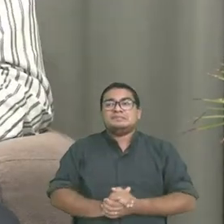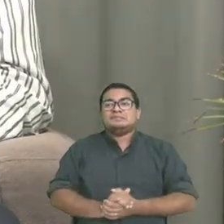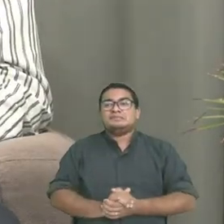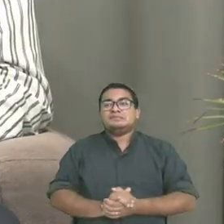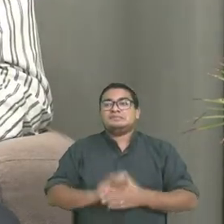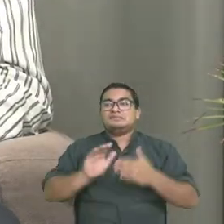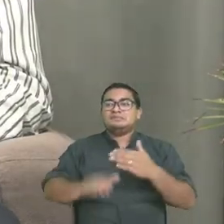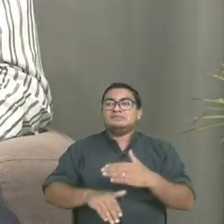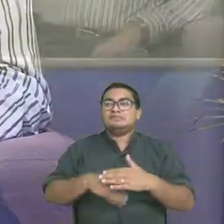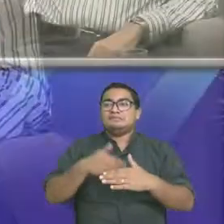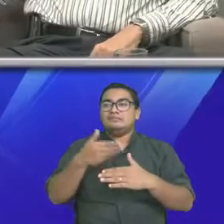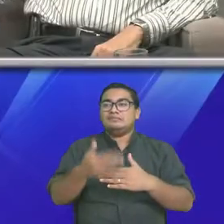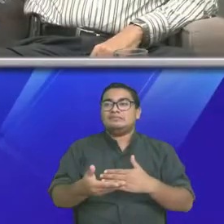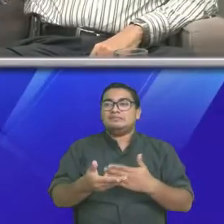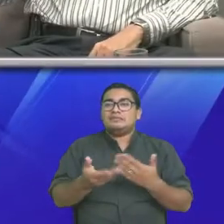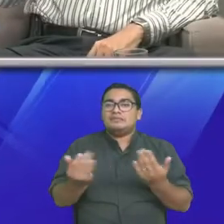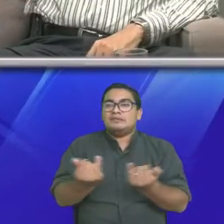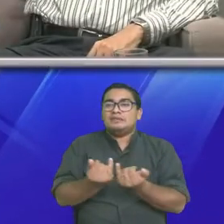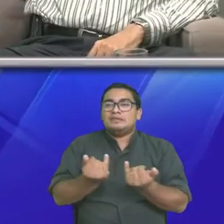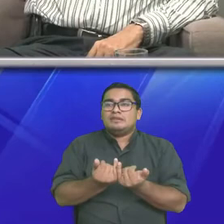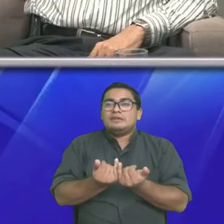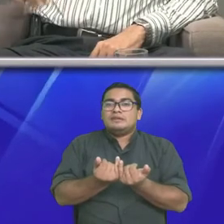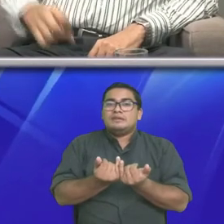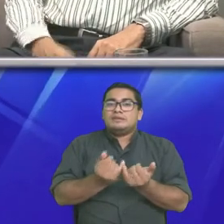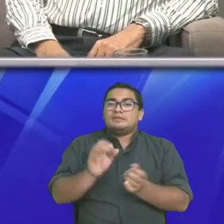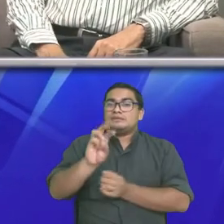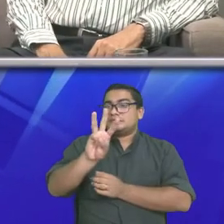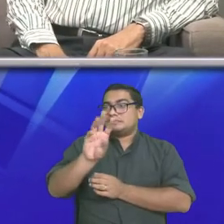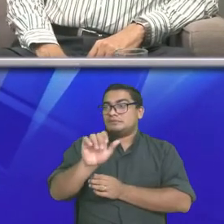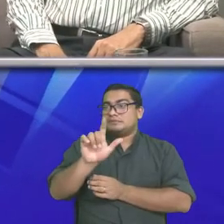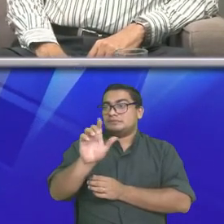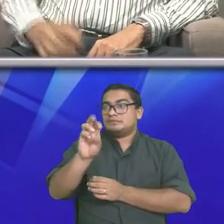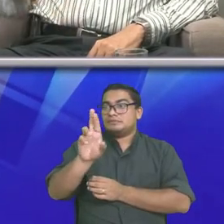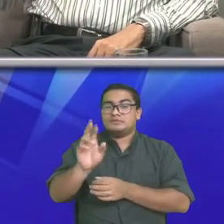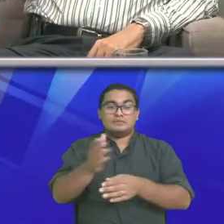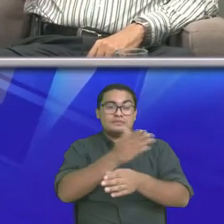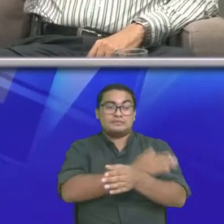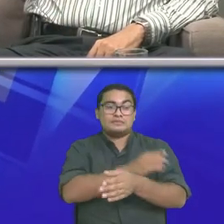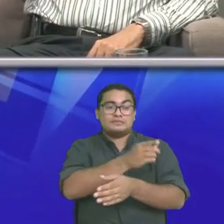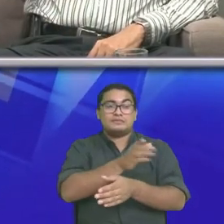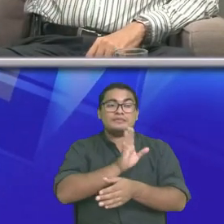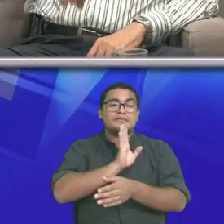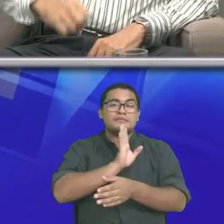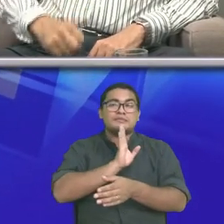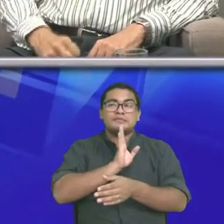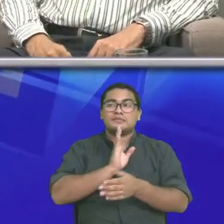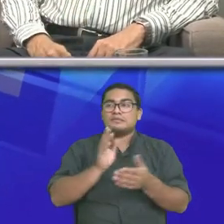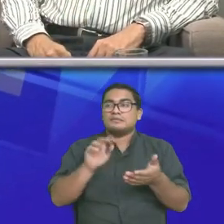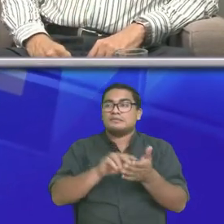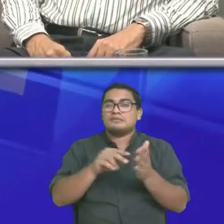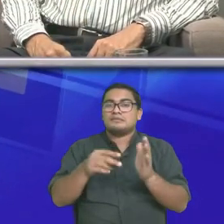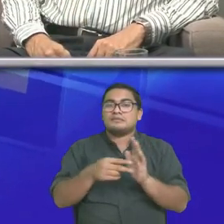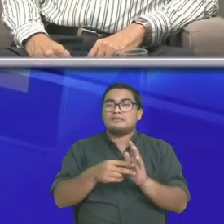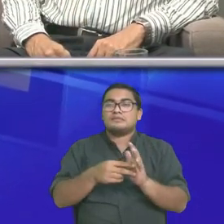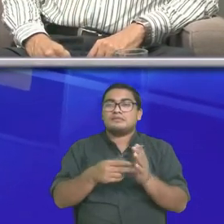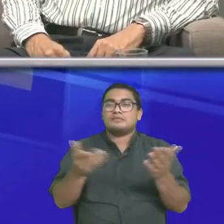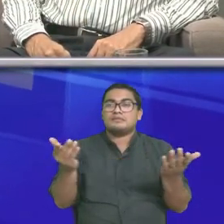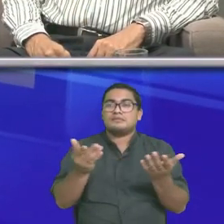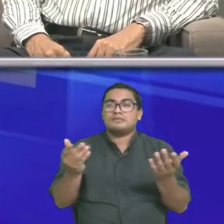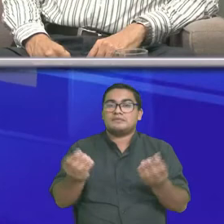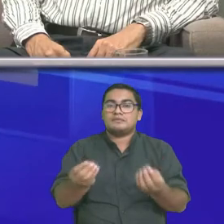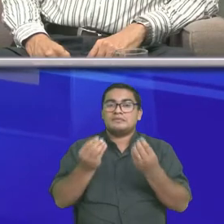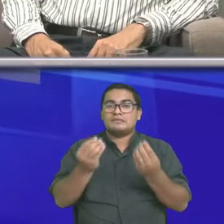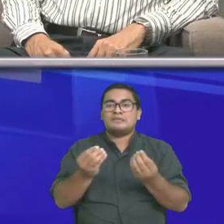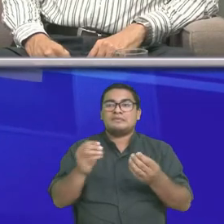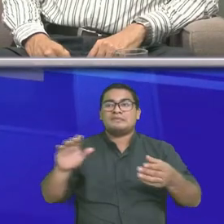Y luego, que también lo mencionó Gualmaro en su momento, aquí, ¿qué es lo que ocurría en los gobiernos